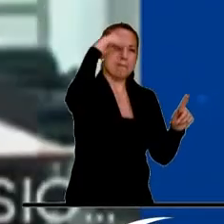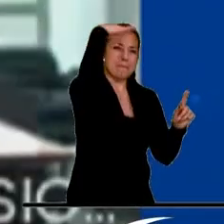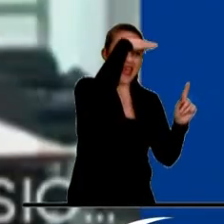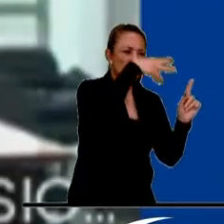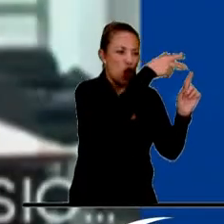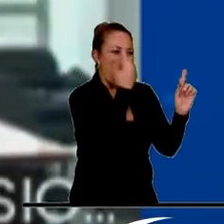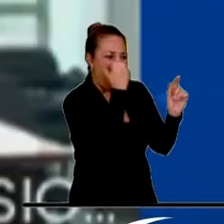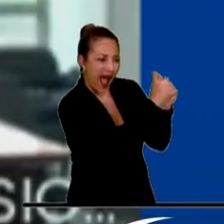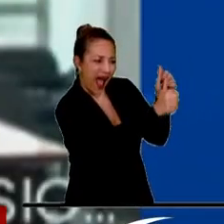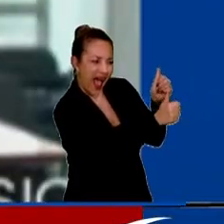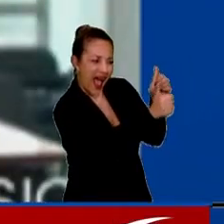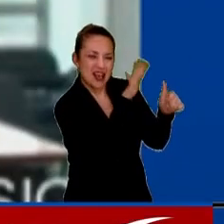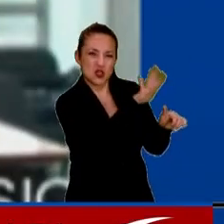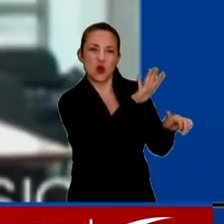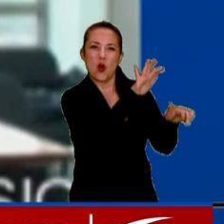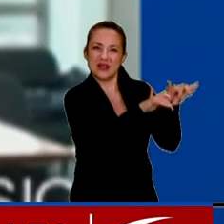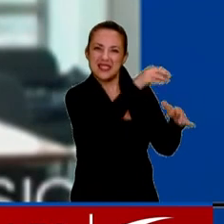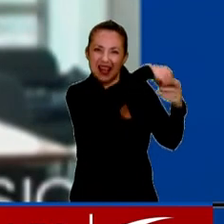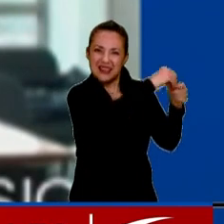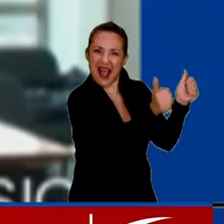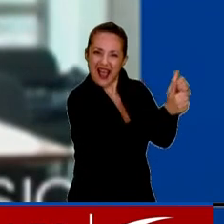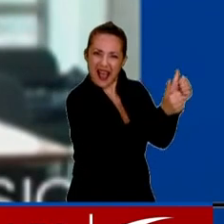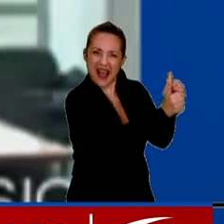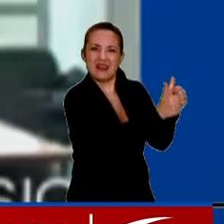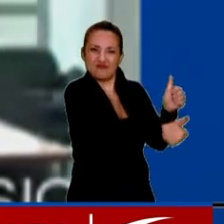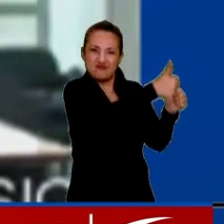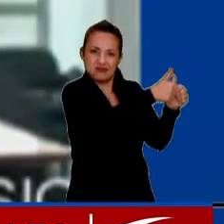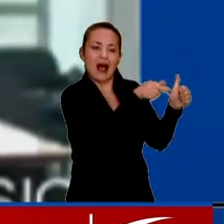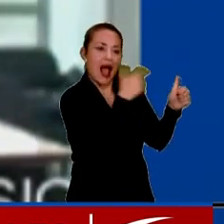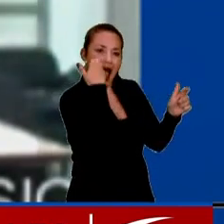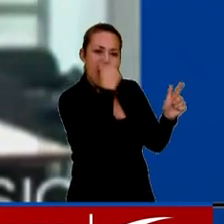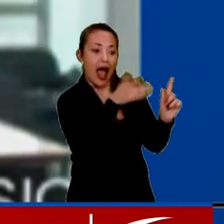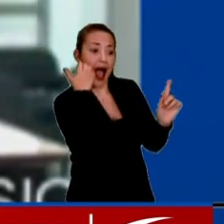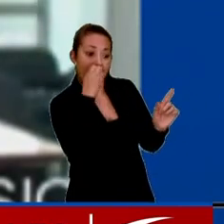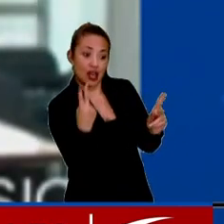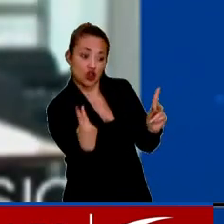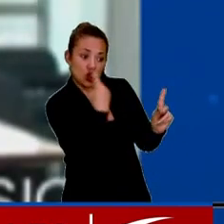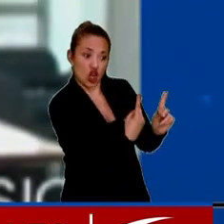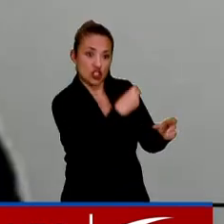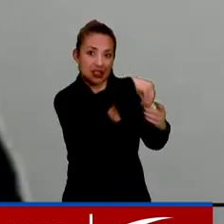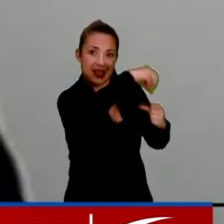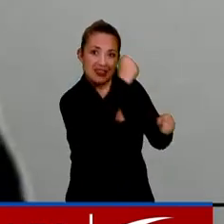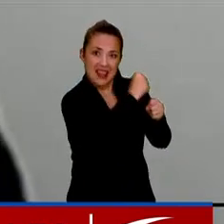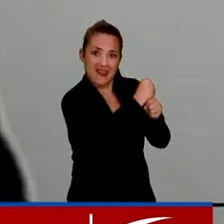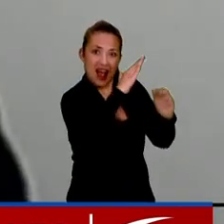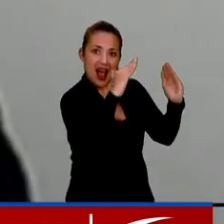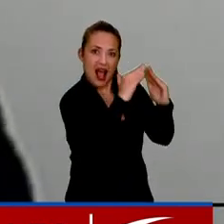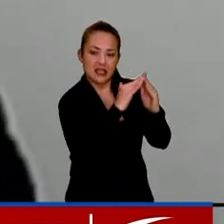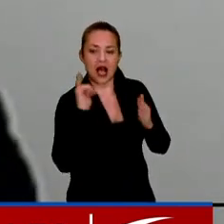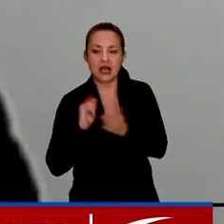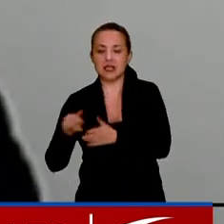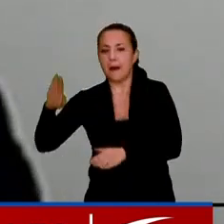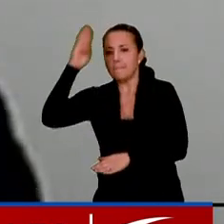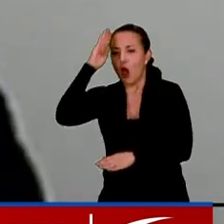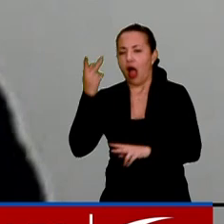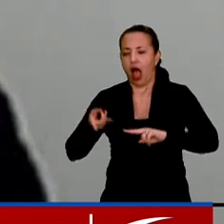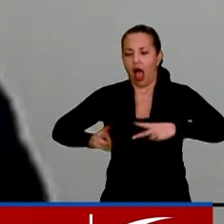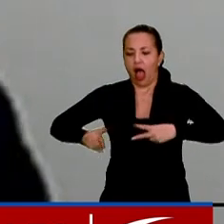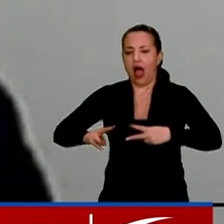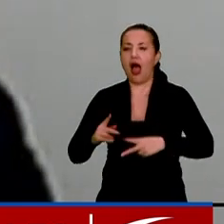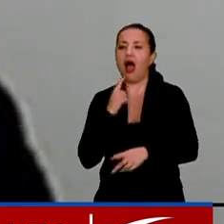Sarabia. Se trata de un capitán, un intendente y dos patrulleros, quienes supuestamente indujeron en error a dos fiscales para